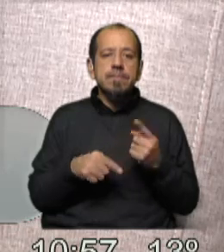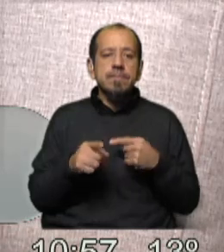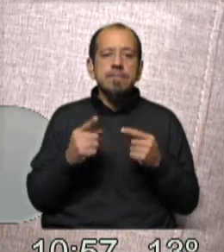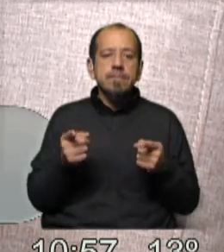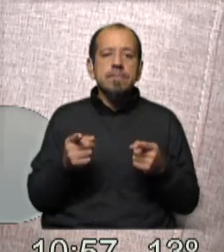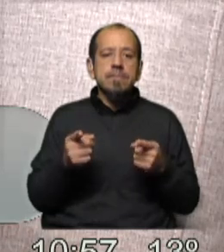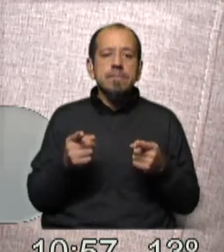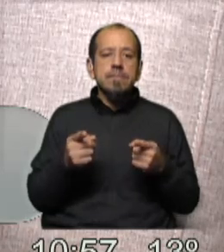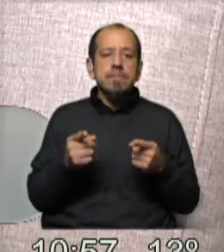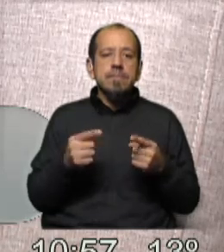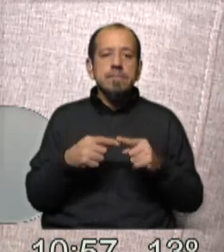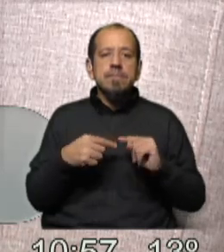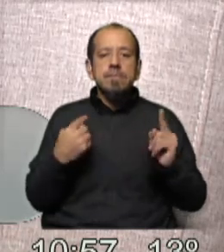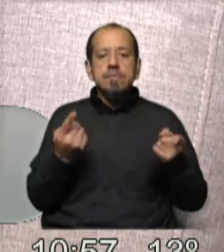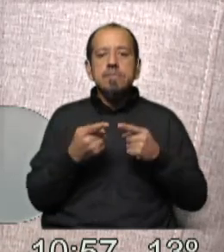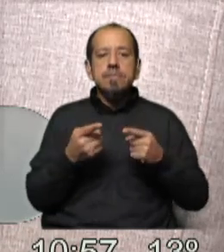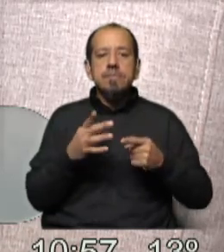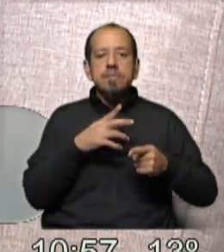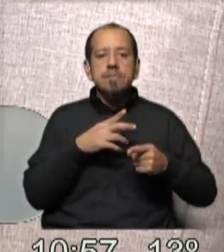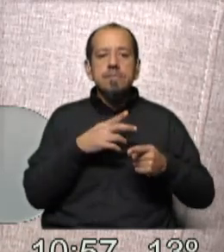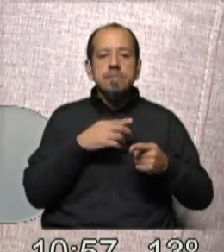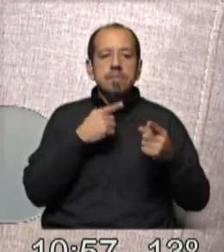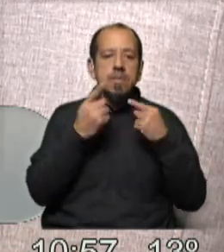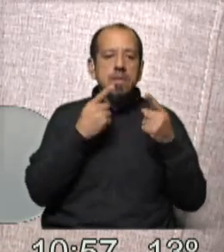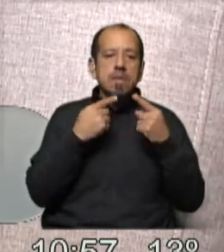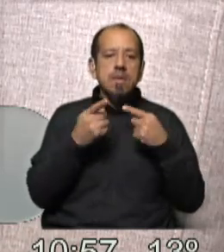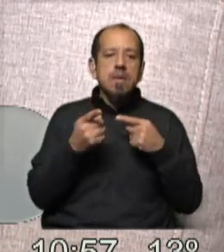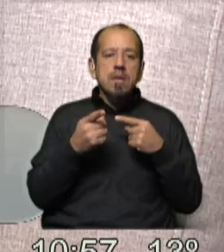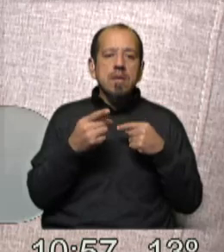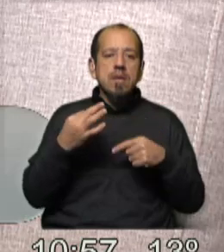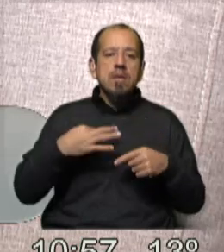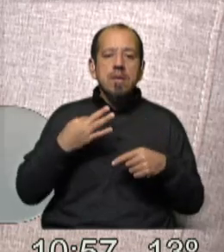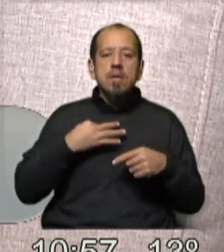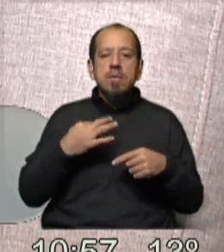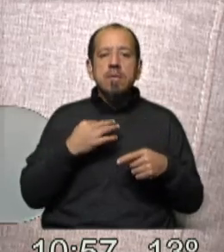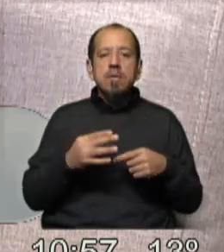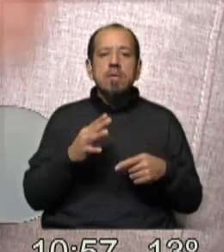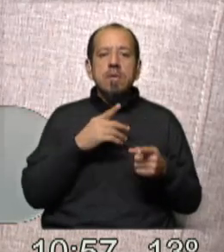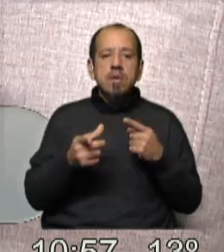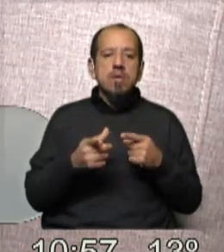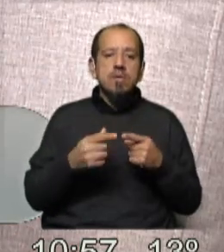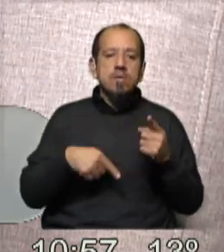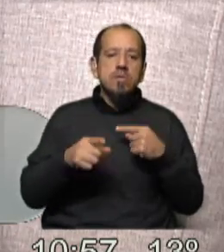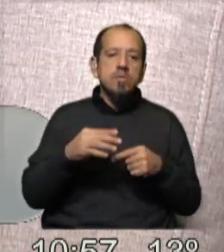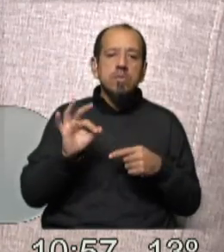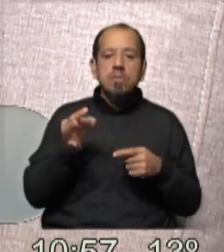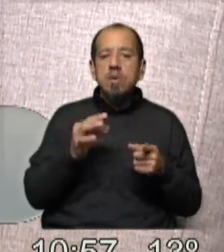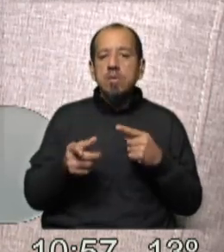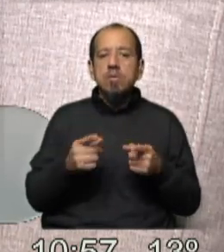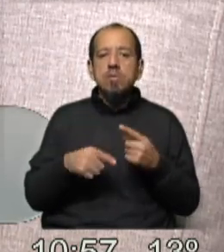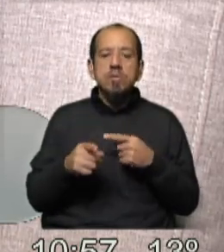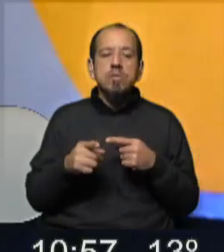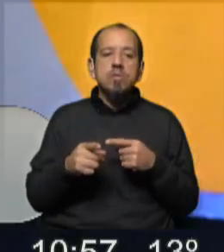esquina donde está la batalla, los que cantan ellos, cantan la vida, la calle, lo que está pasando, lo que pasa a su hermano, a su hermana, a su